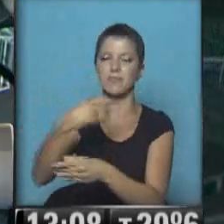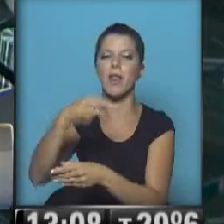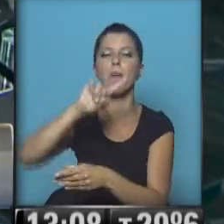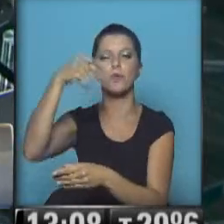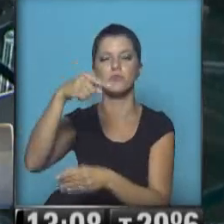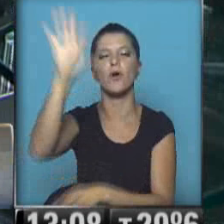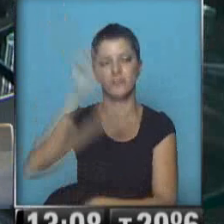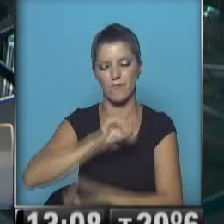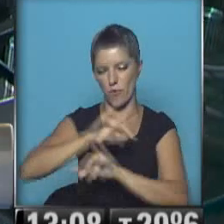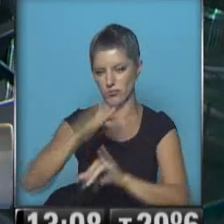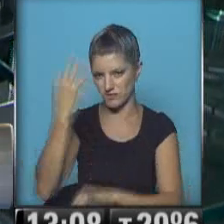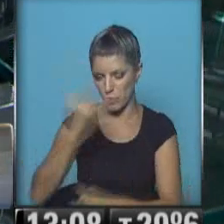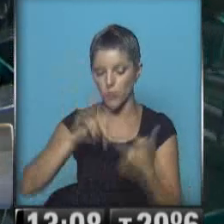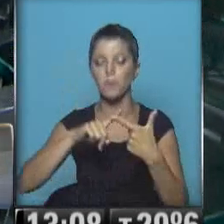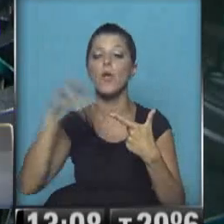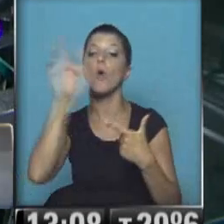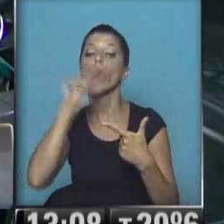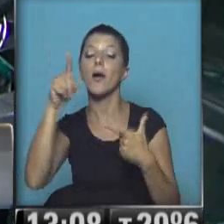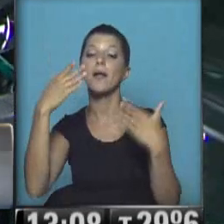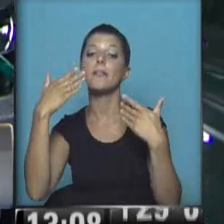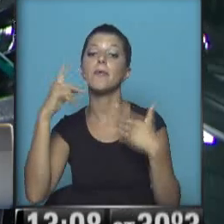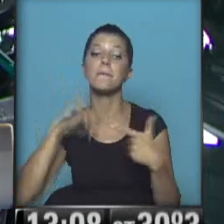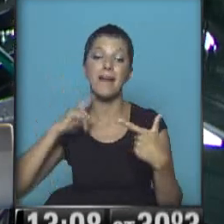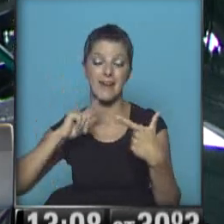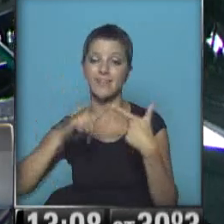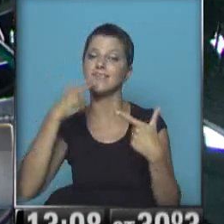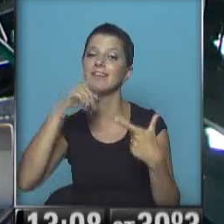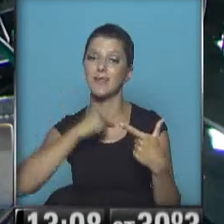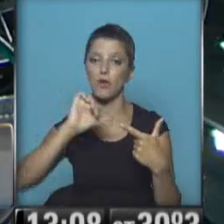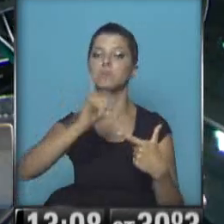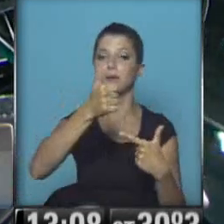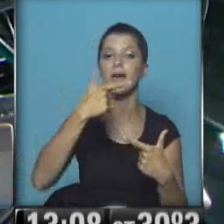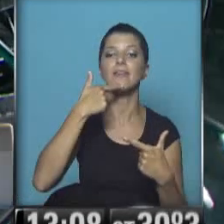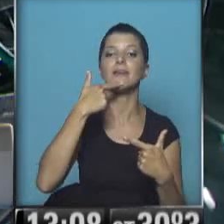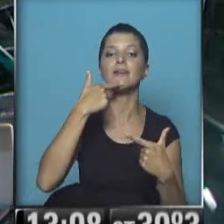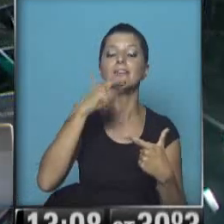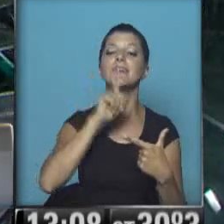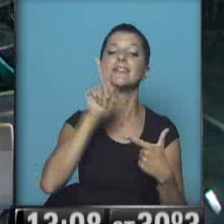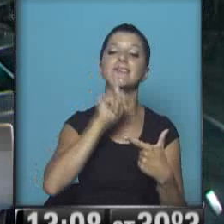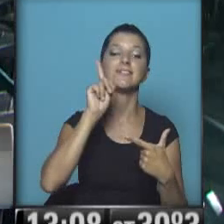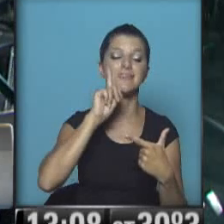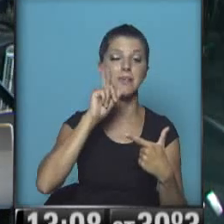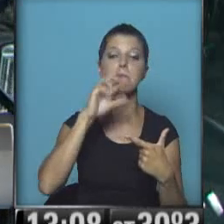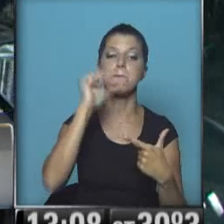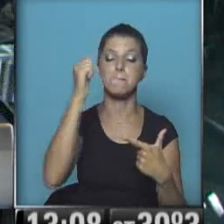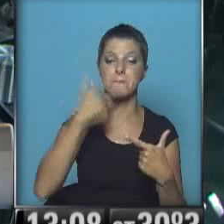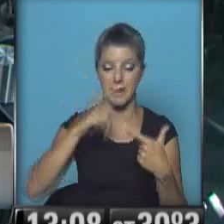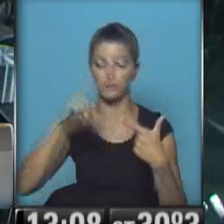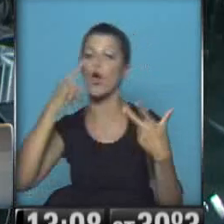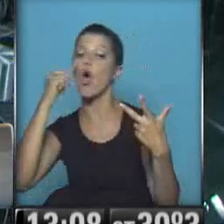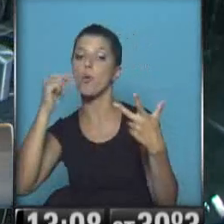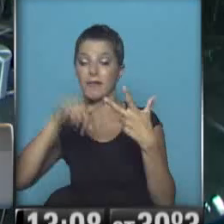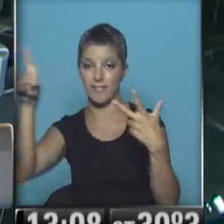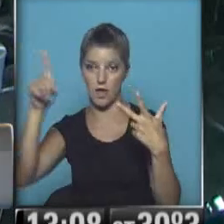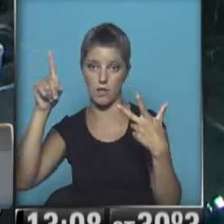toda la información seguro de allá. Lidia de Paraná dice, quiero que gane Alex Tsipras en Grecia. Paolo de Concordia dice que